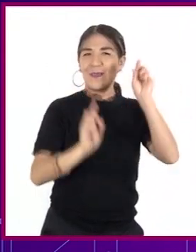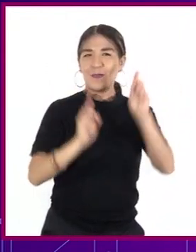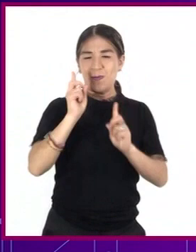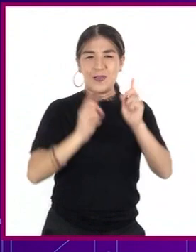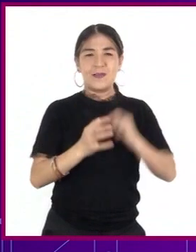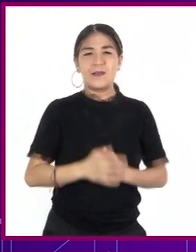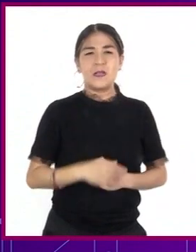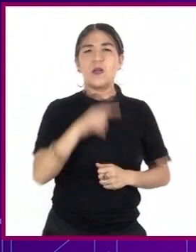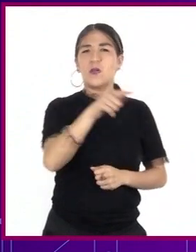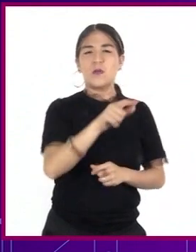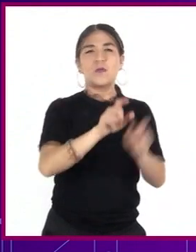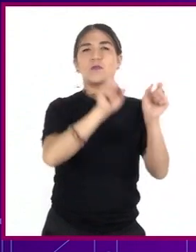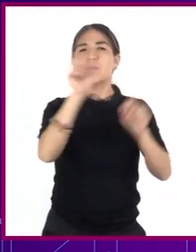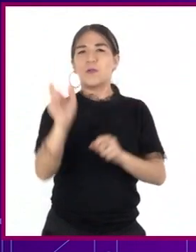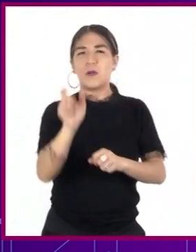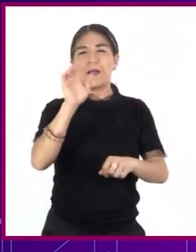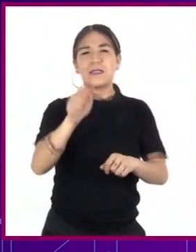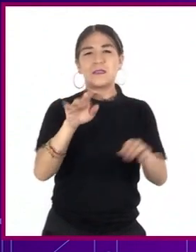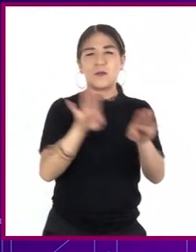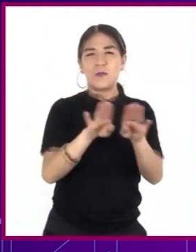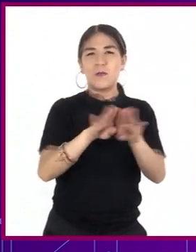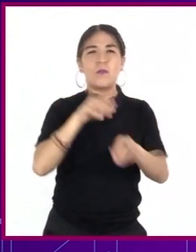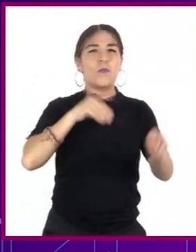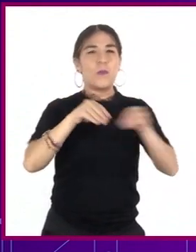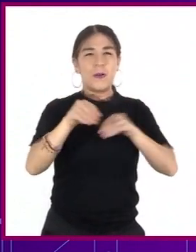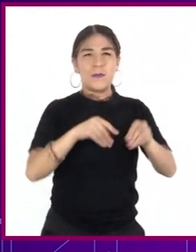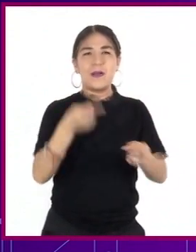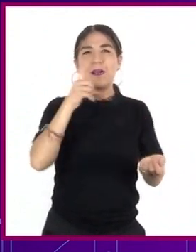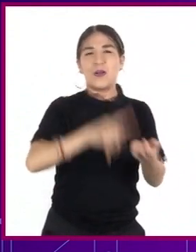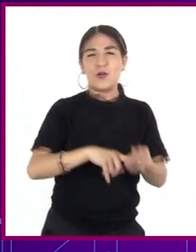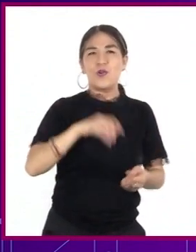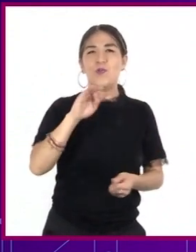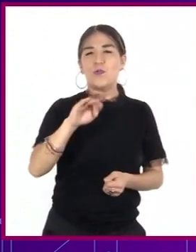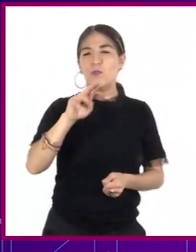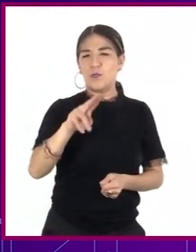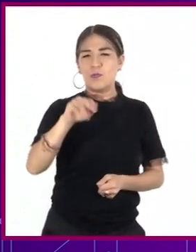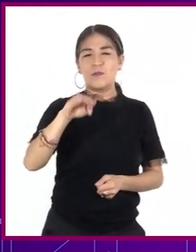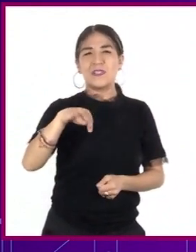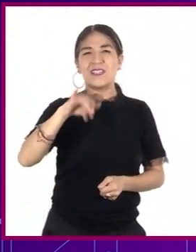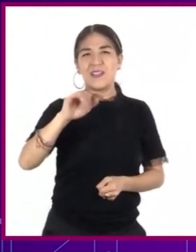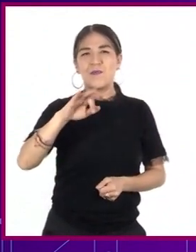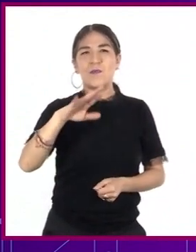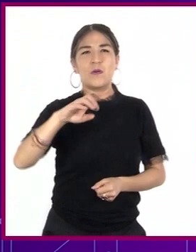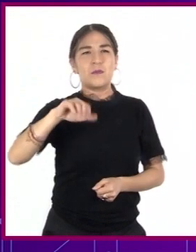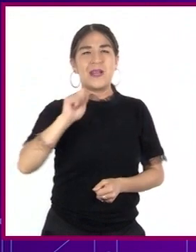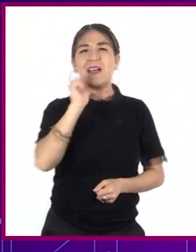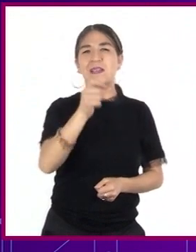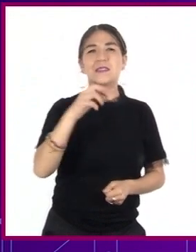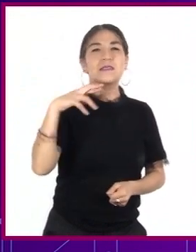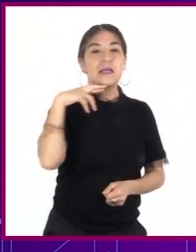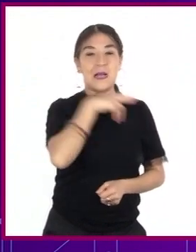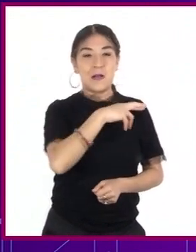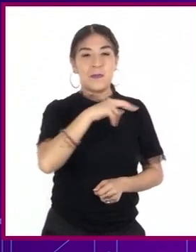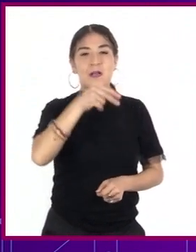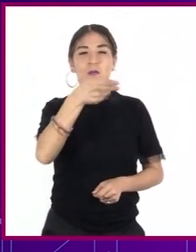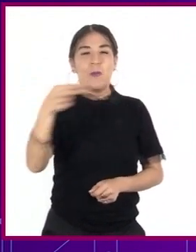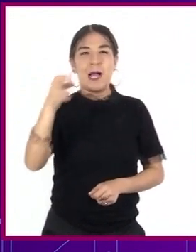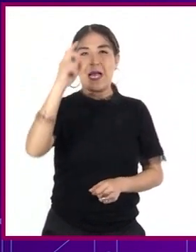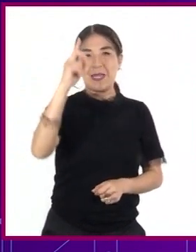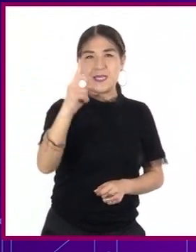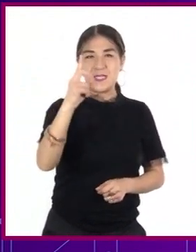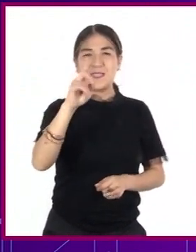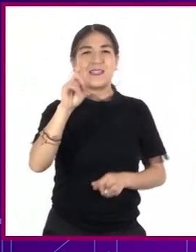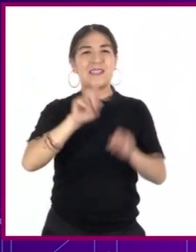de la fórmula de la rapidez del movimiento rectilíneo uniforme. Rapidez es igual a distancia